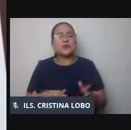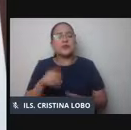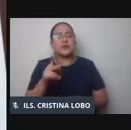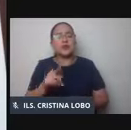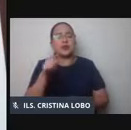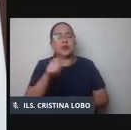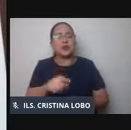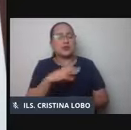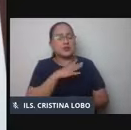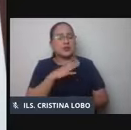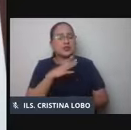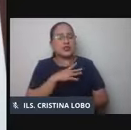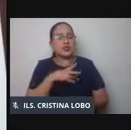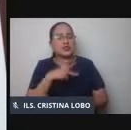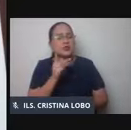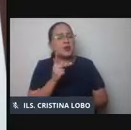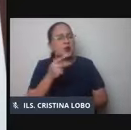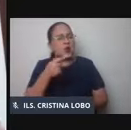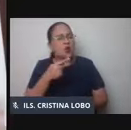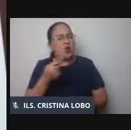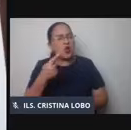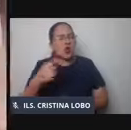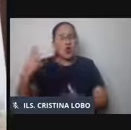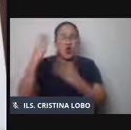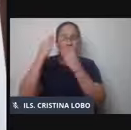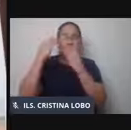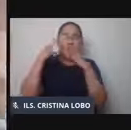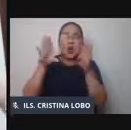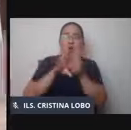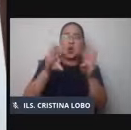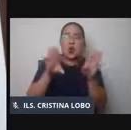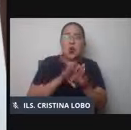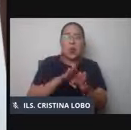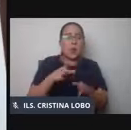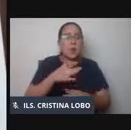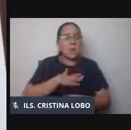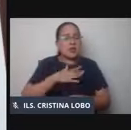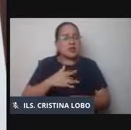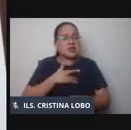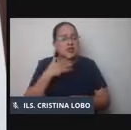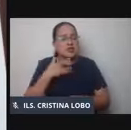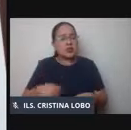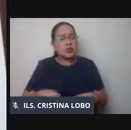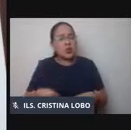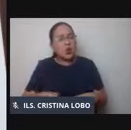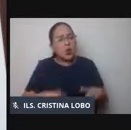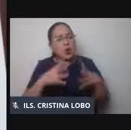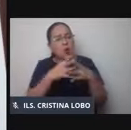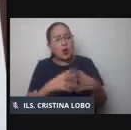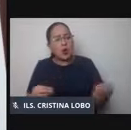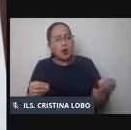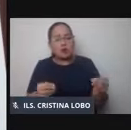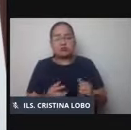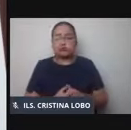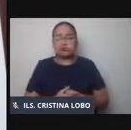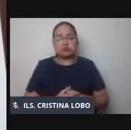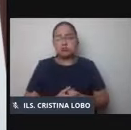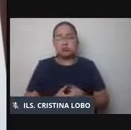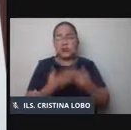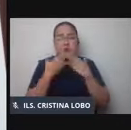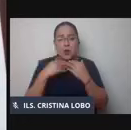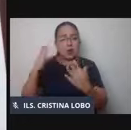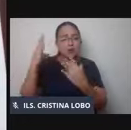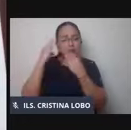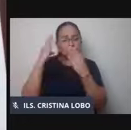gestionarlas. Cuando nosotras como madres o padres, o cuando a nosotros, en nuestras madres o padres, nos